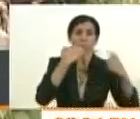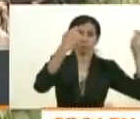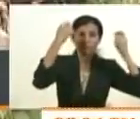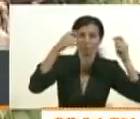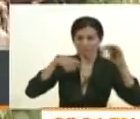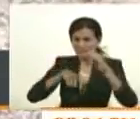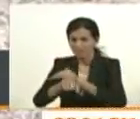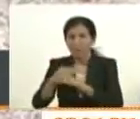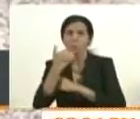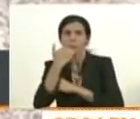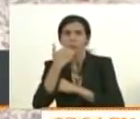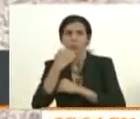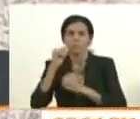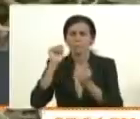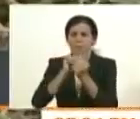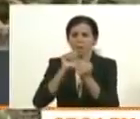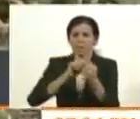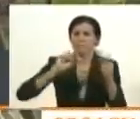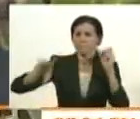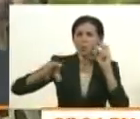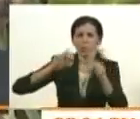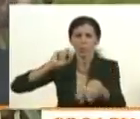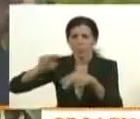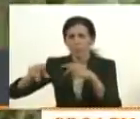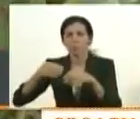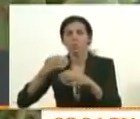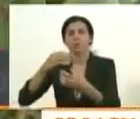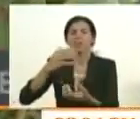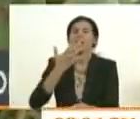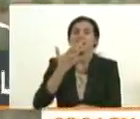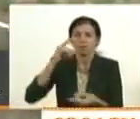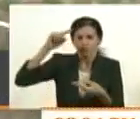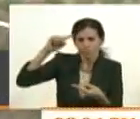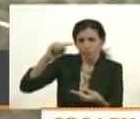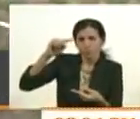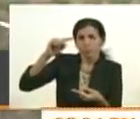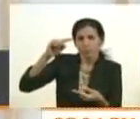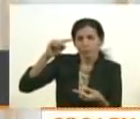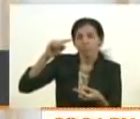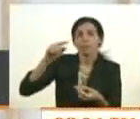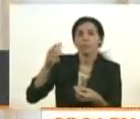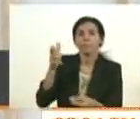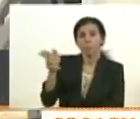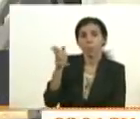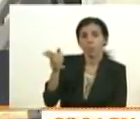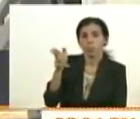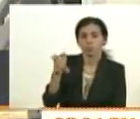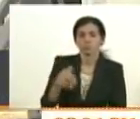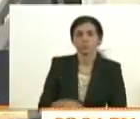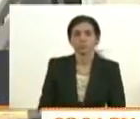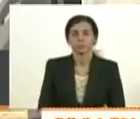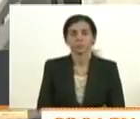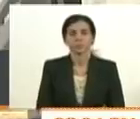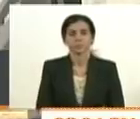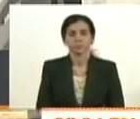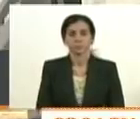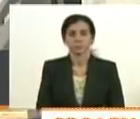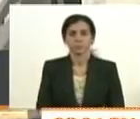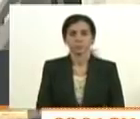usando objetos contundentes como piedras, botellas y accionando armas de fuego.